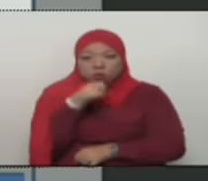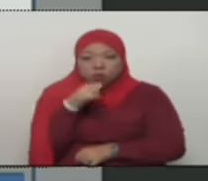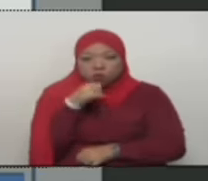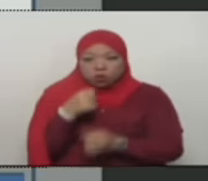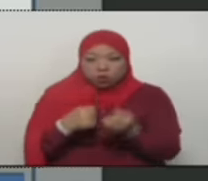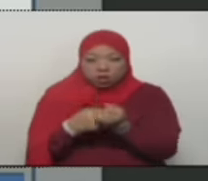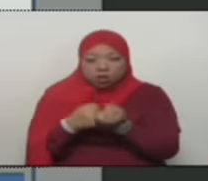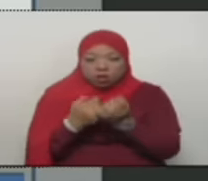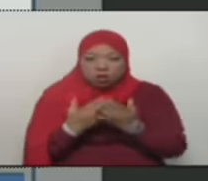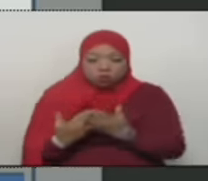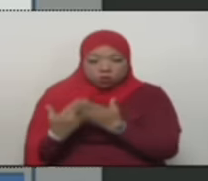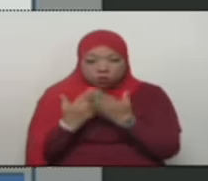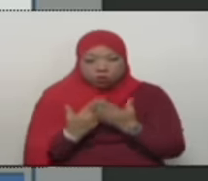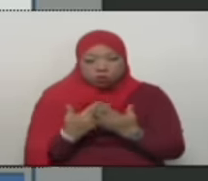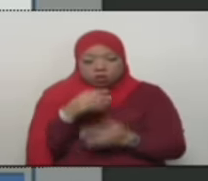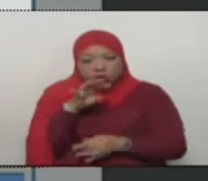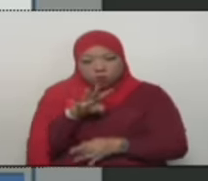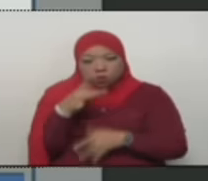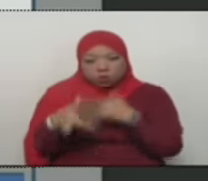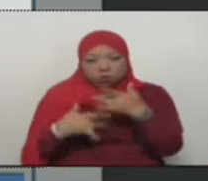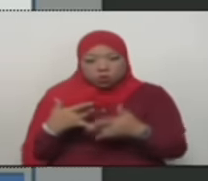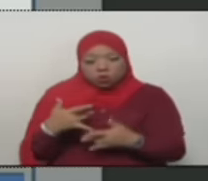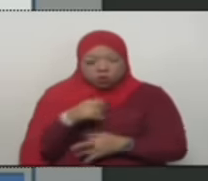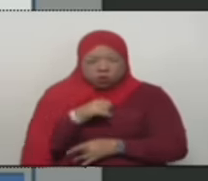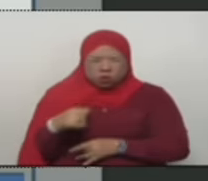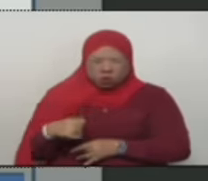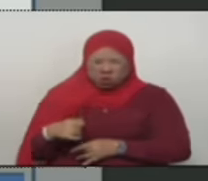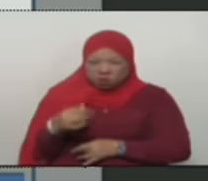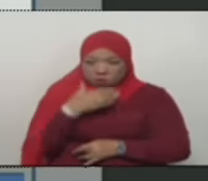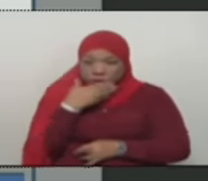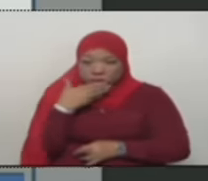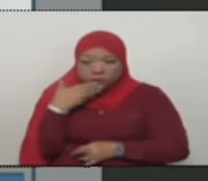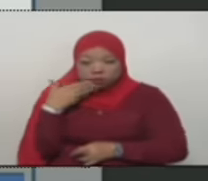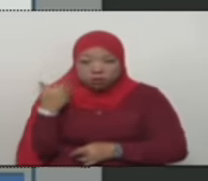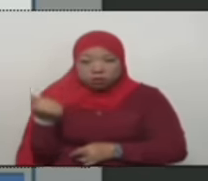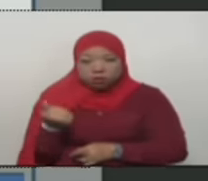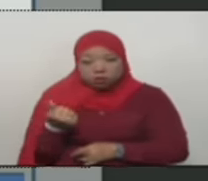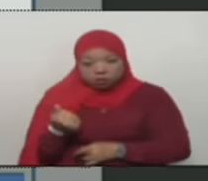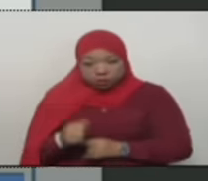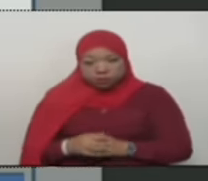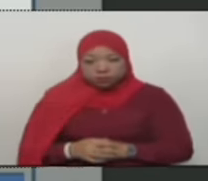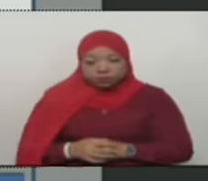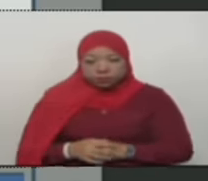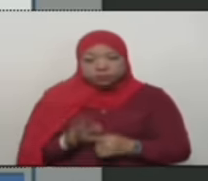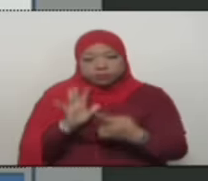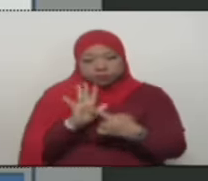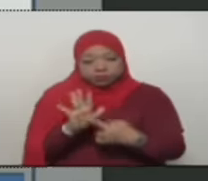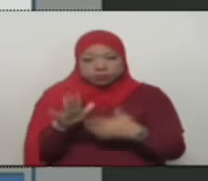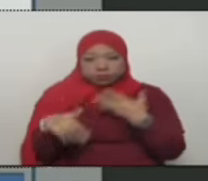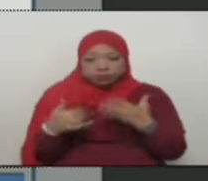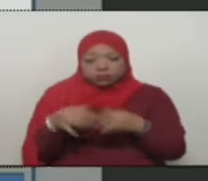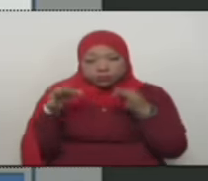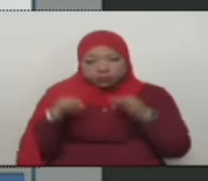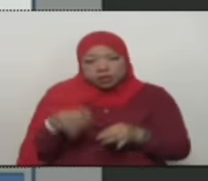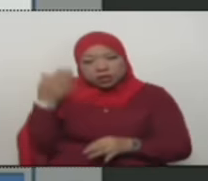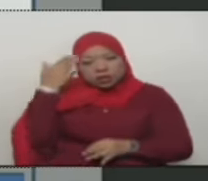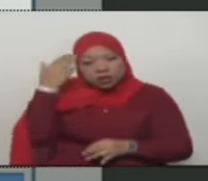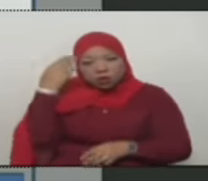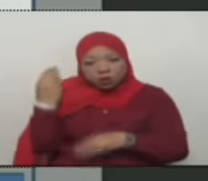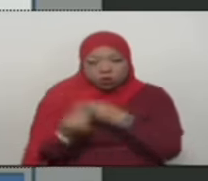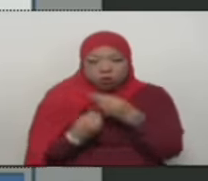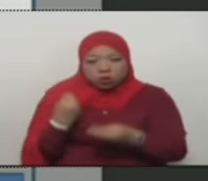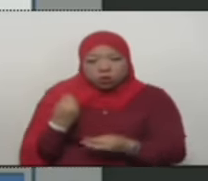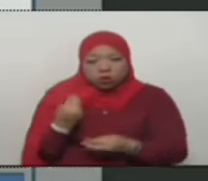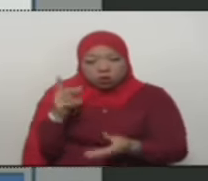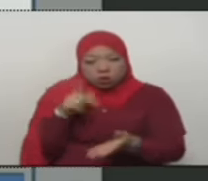en el estudio. Entonces, ellos cuatro dicen, nosotros somos los mejores, los maestros del muestreo. Nosotros somos los que sabemos cómo se hace esto. Y